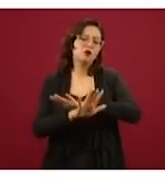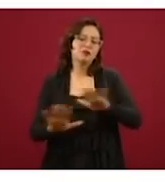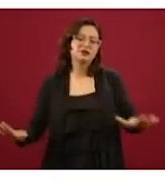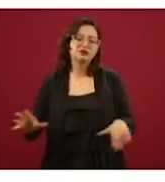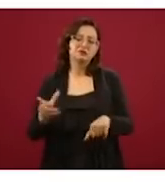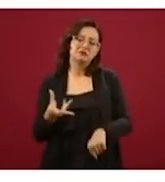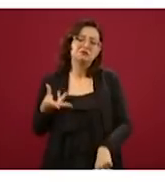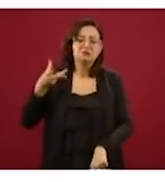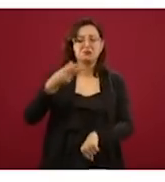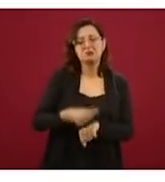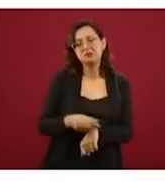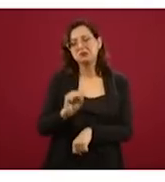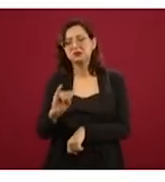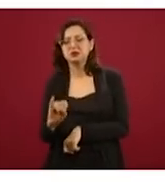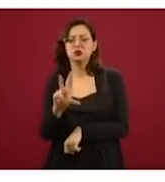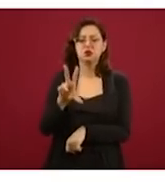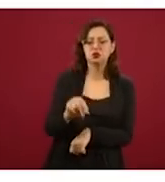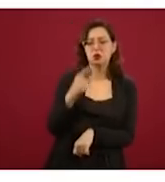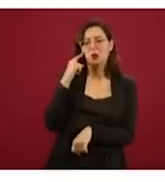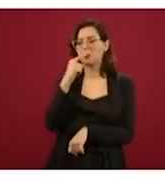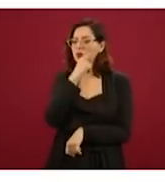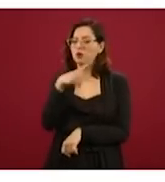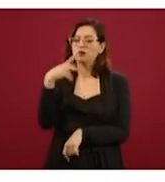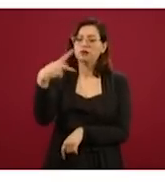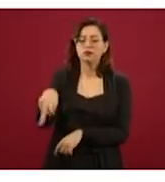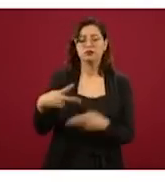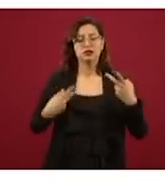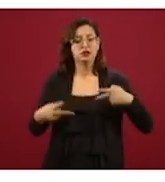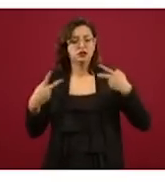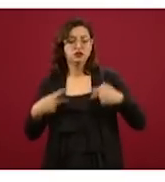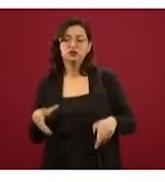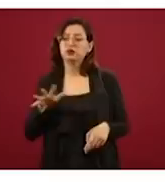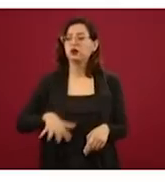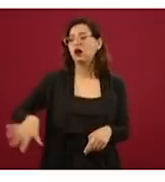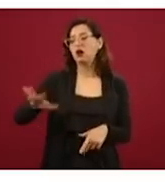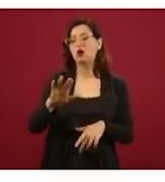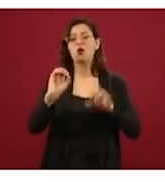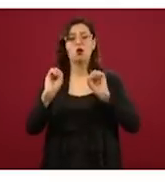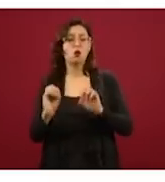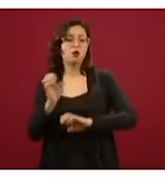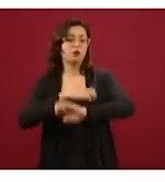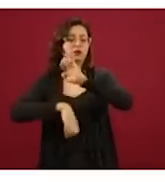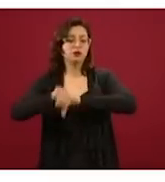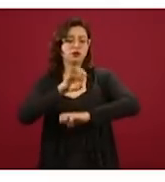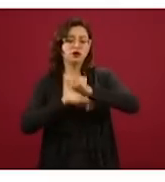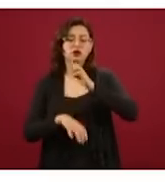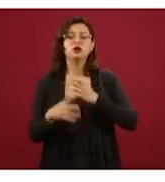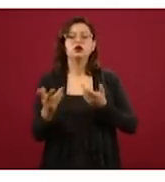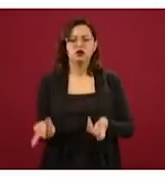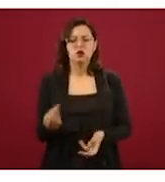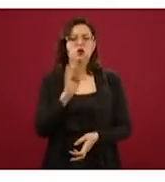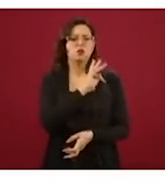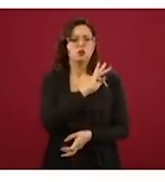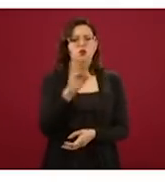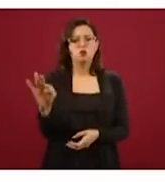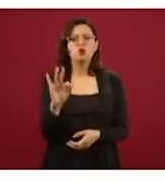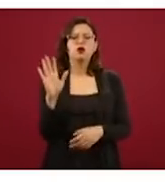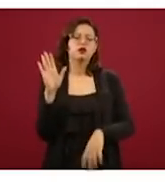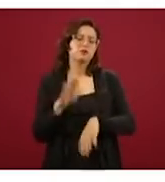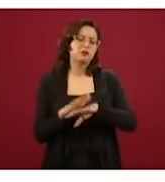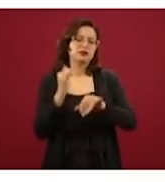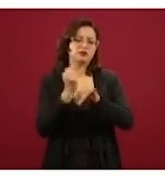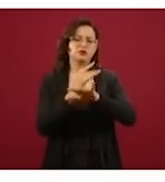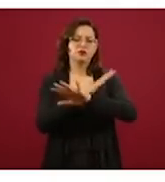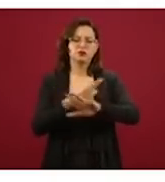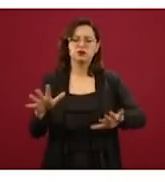que sirven para que las personas, los ciudadanos o empresarios con actividades económicas puedan darnos más información